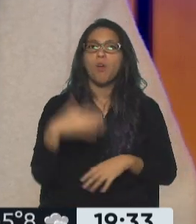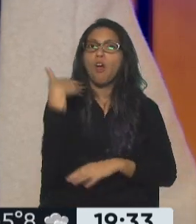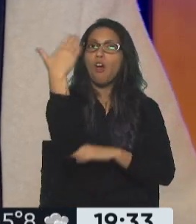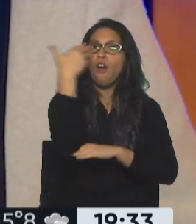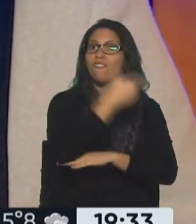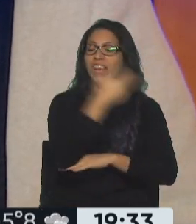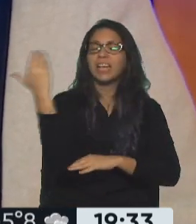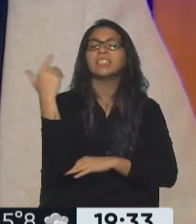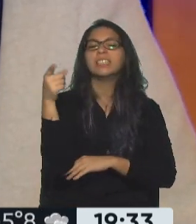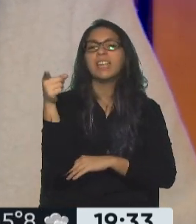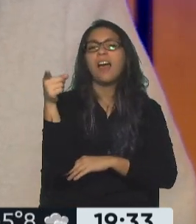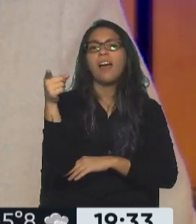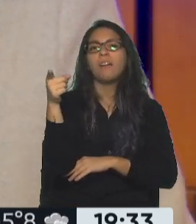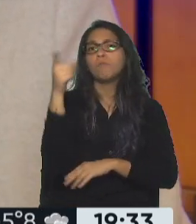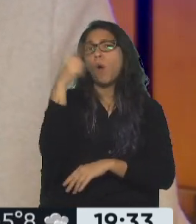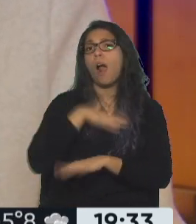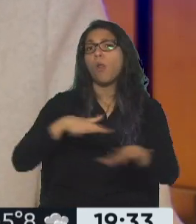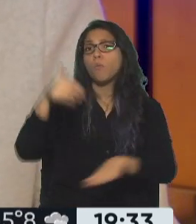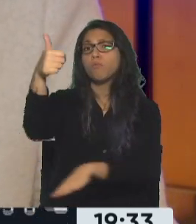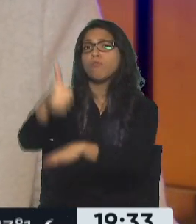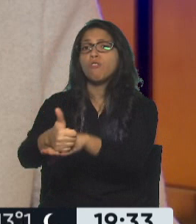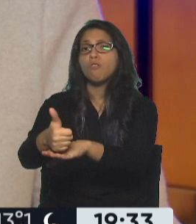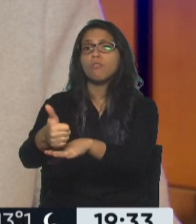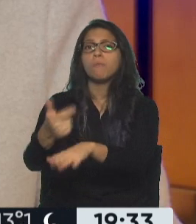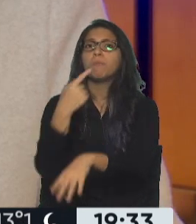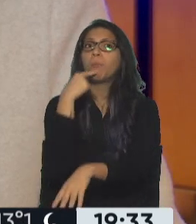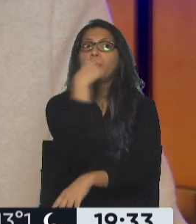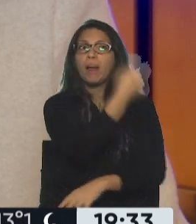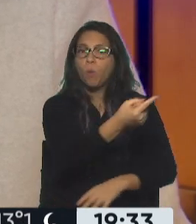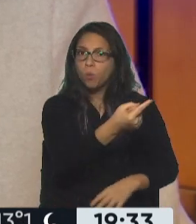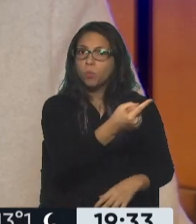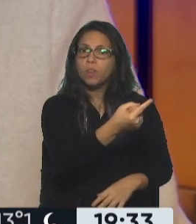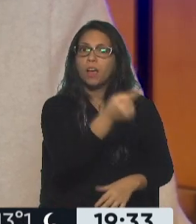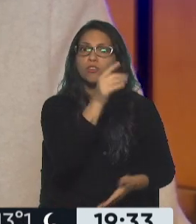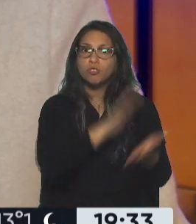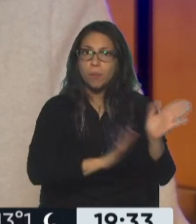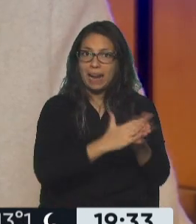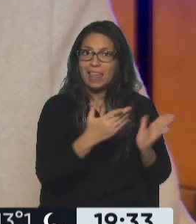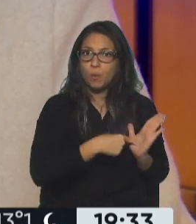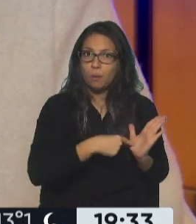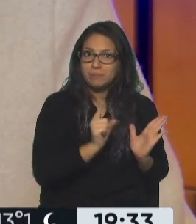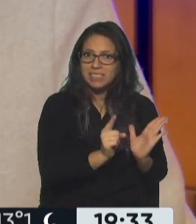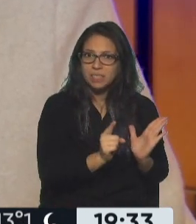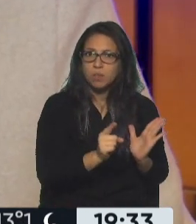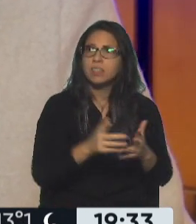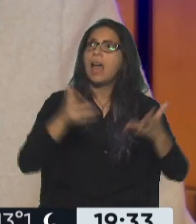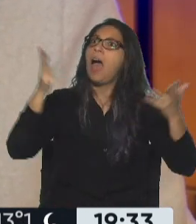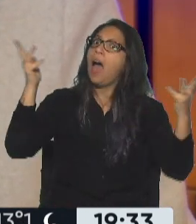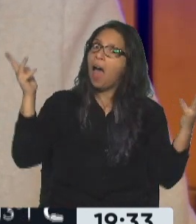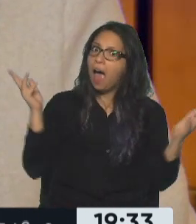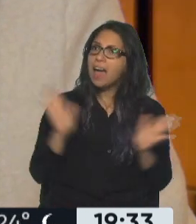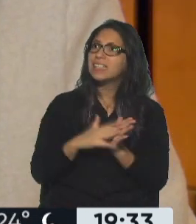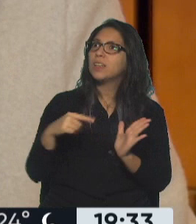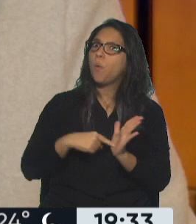conferencia uno de los alumnos hace la pregunta de sobre las ruinas circulares Ah dice